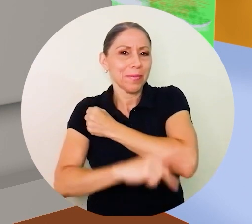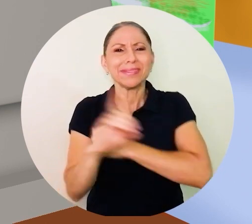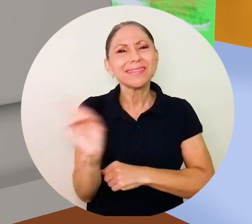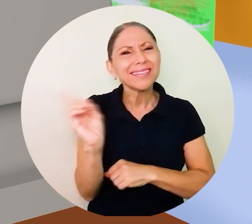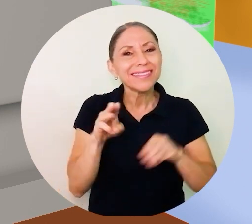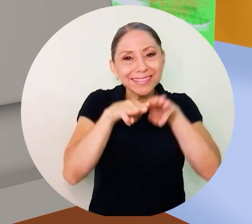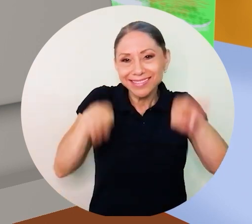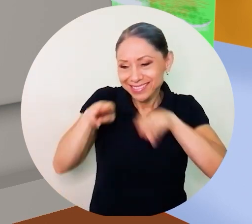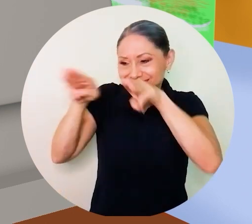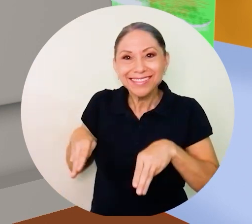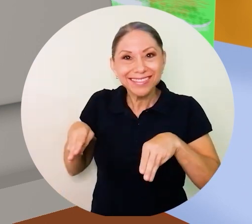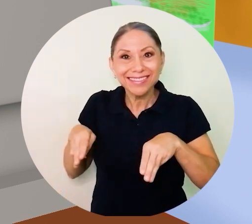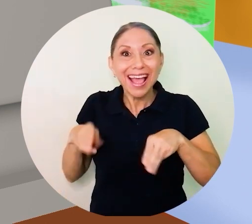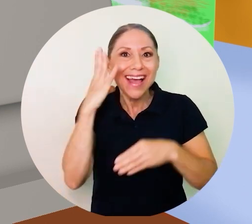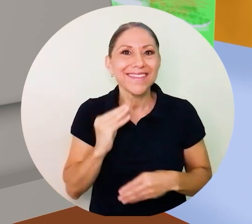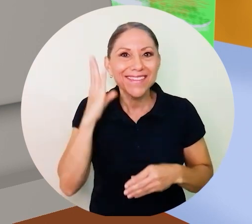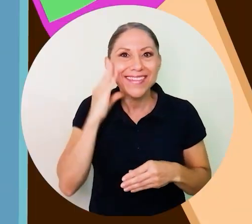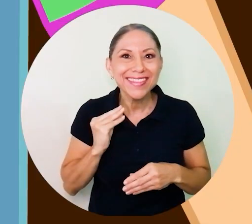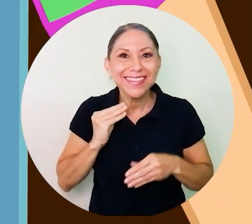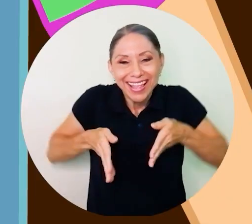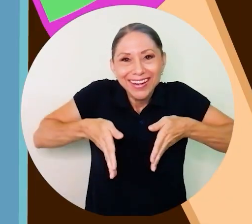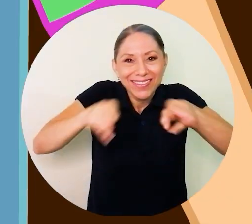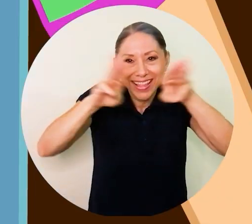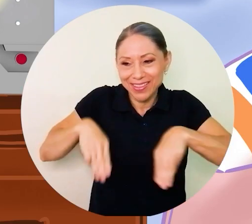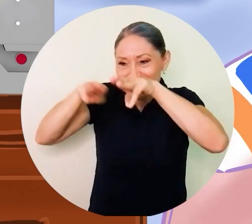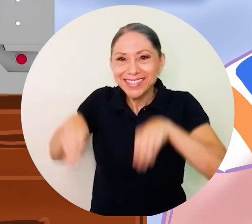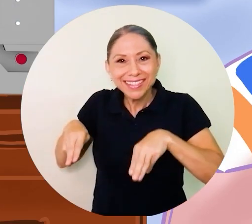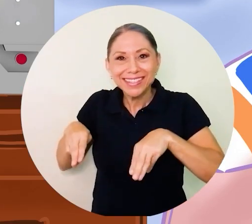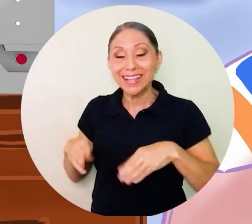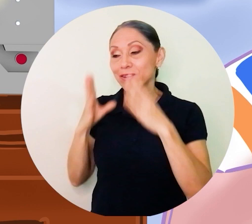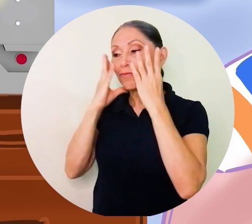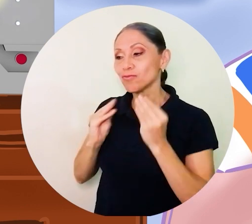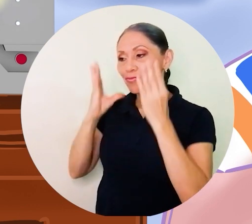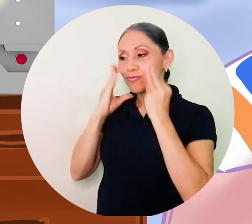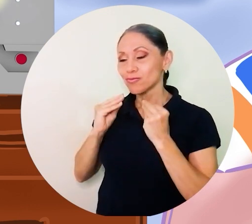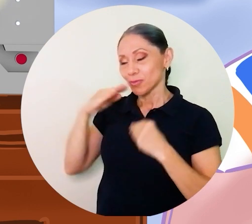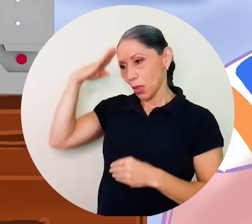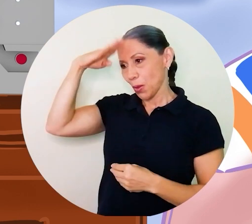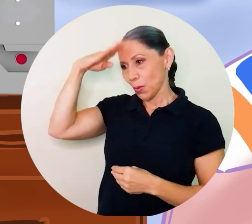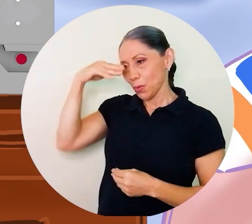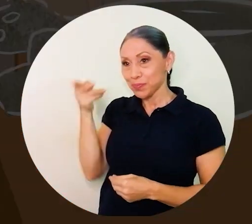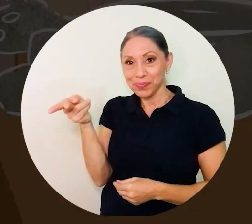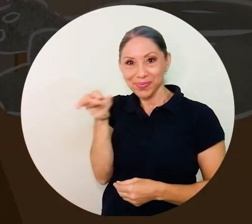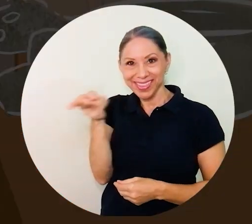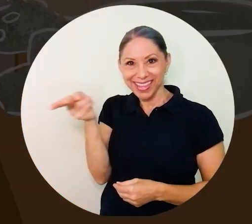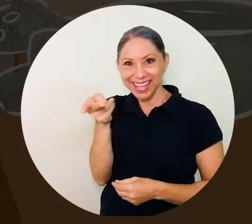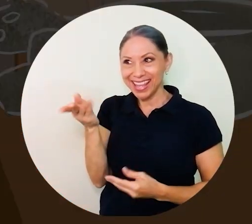nuestro país es en los museos. ¡Aventura! ¡En Ruta de Museos! ¡Rimi y Laura!